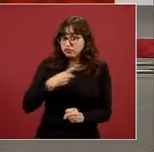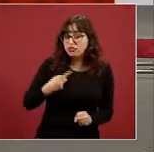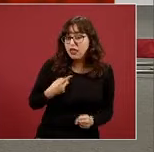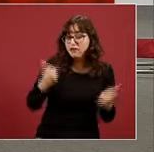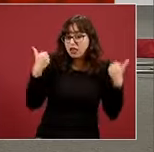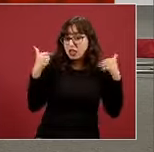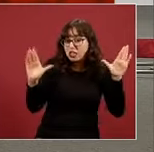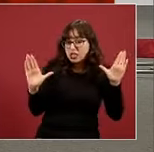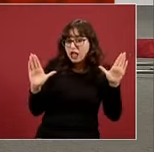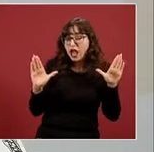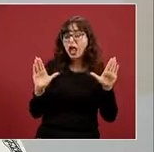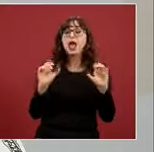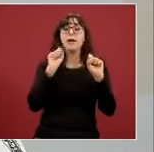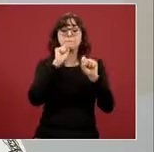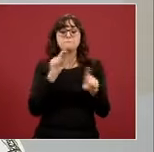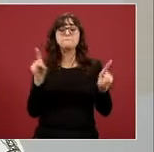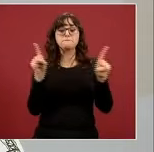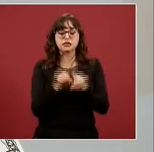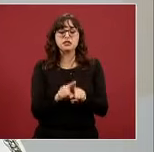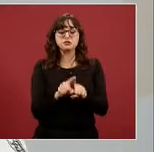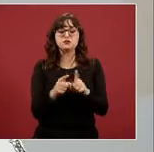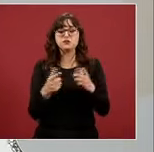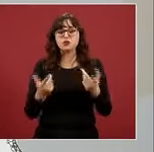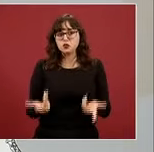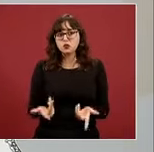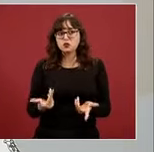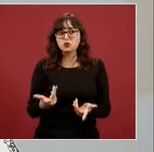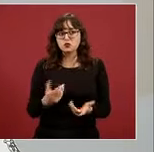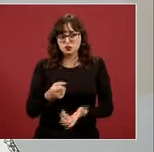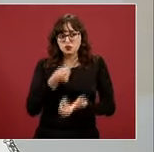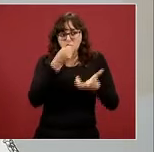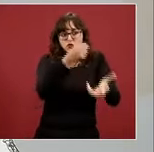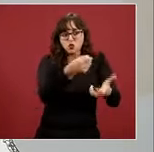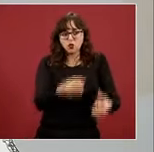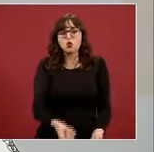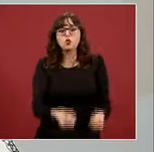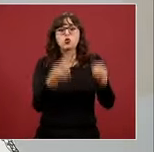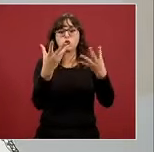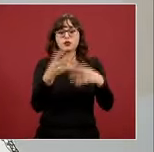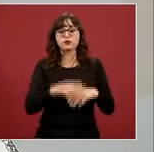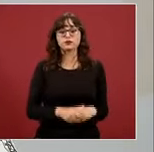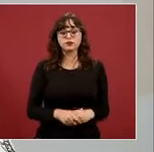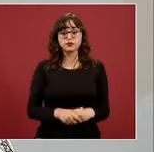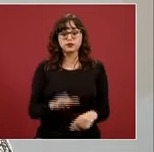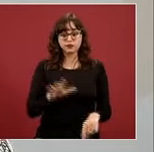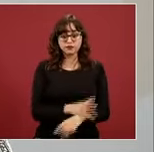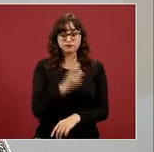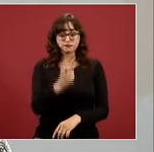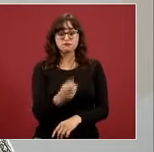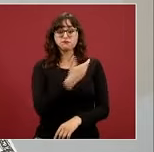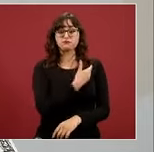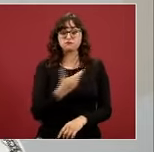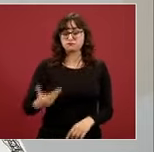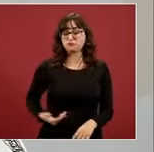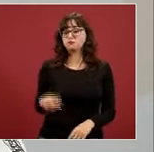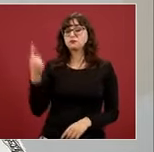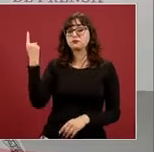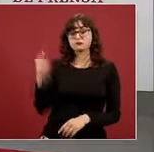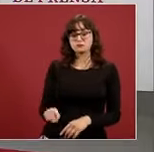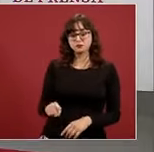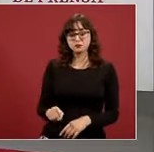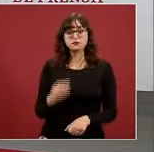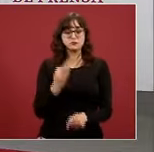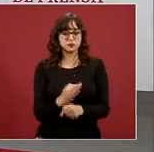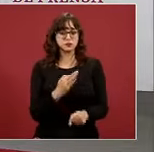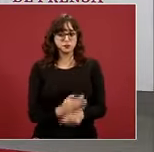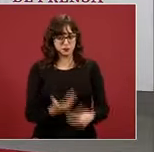que se le otorga a la conferencia, a la CIS, y el presidente instruyó que su servidor diera un